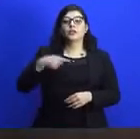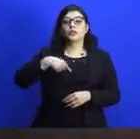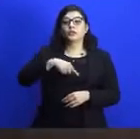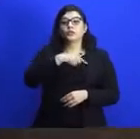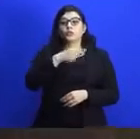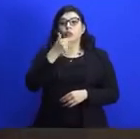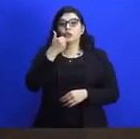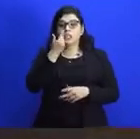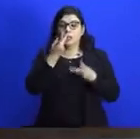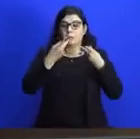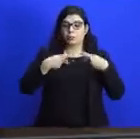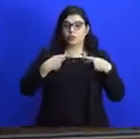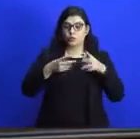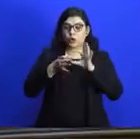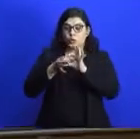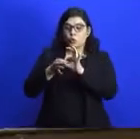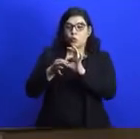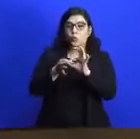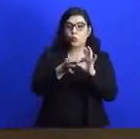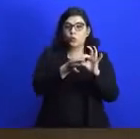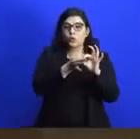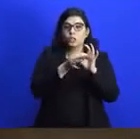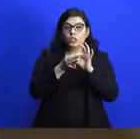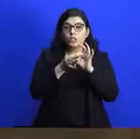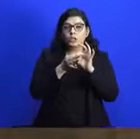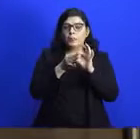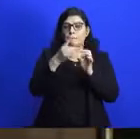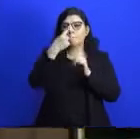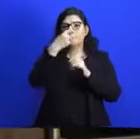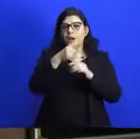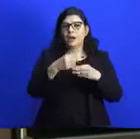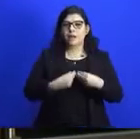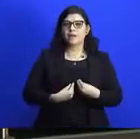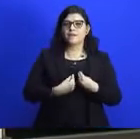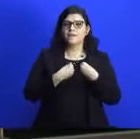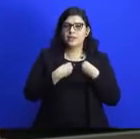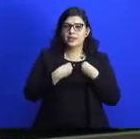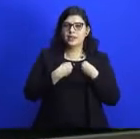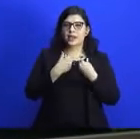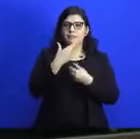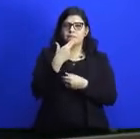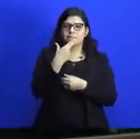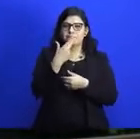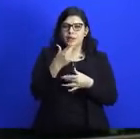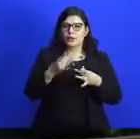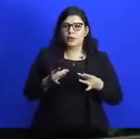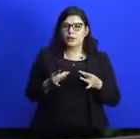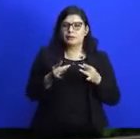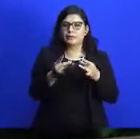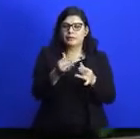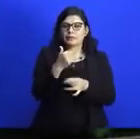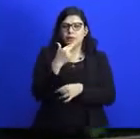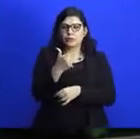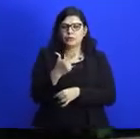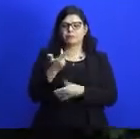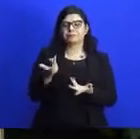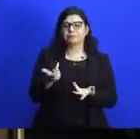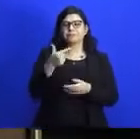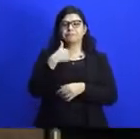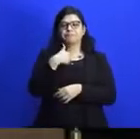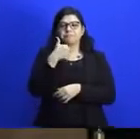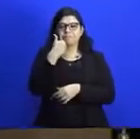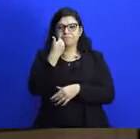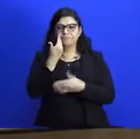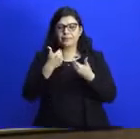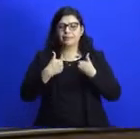para ayudarles a vivir una vida mejor. Entonces, vamos a entender un poco cuál es la relación de este